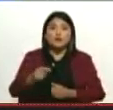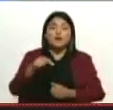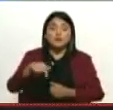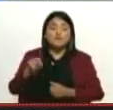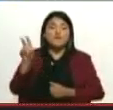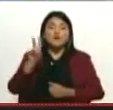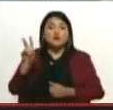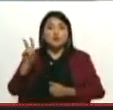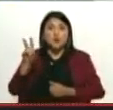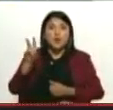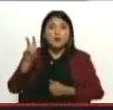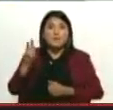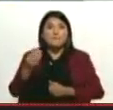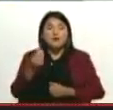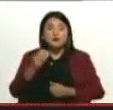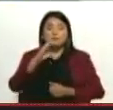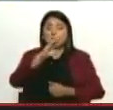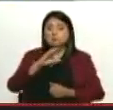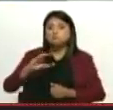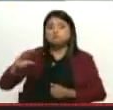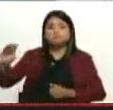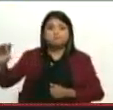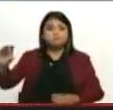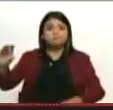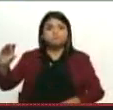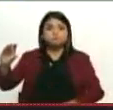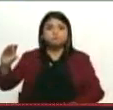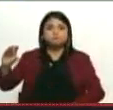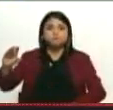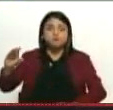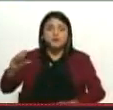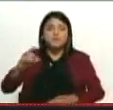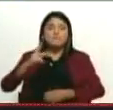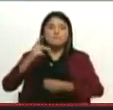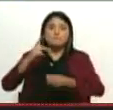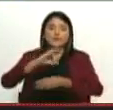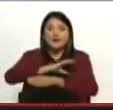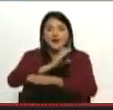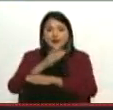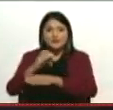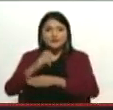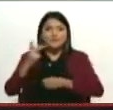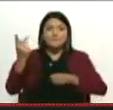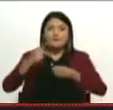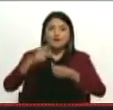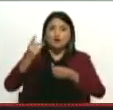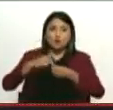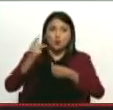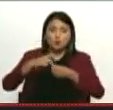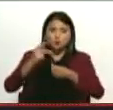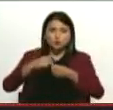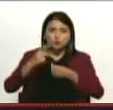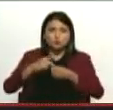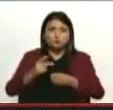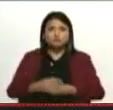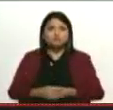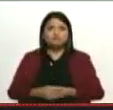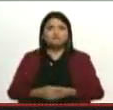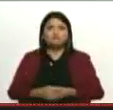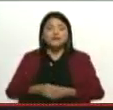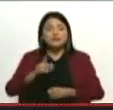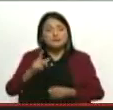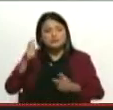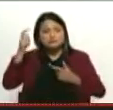el financiamiento y el impulso de petrocaribe entre otras instancias de integración promovidas por el comandante